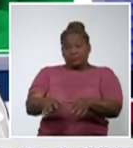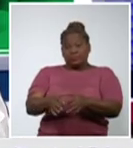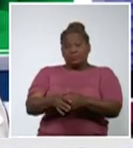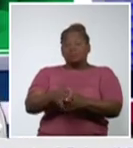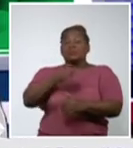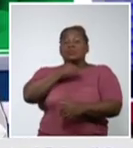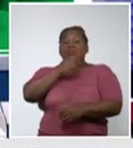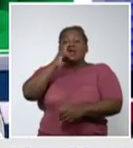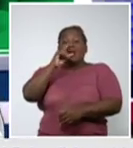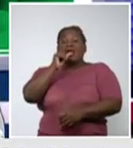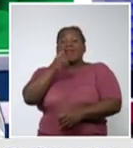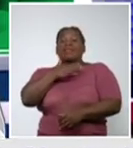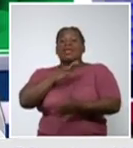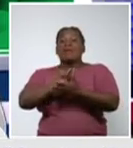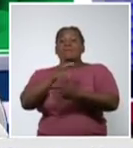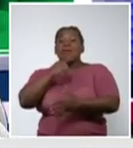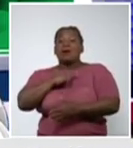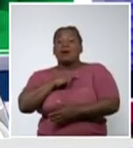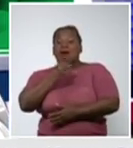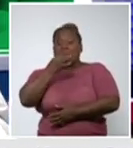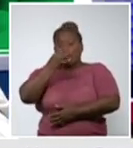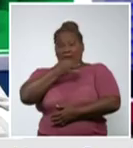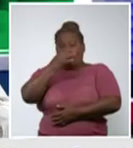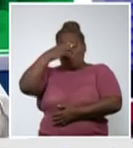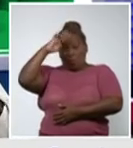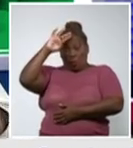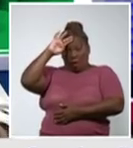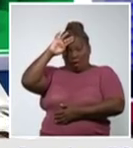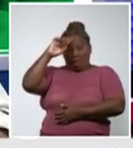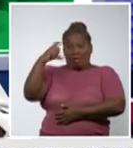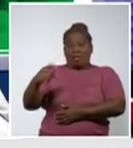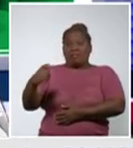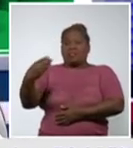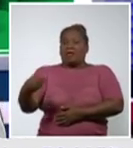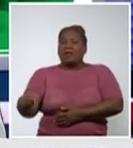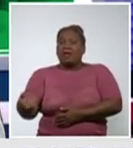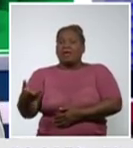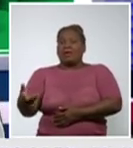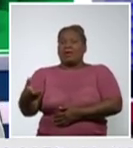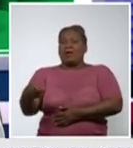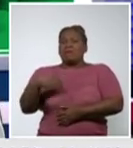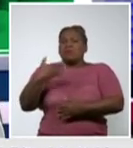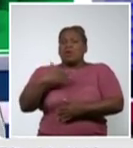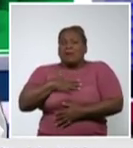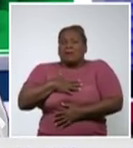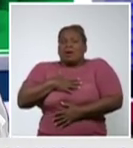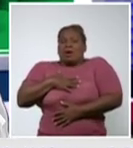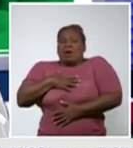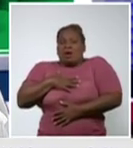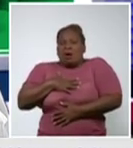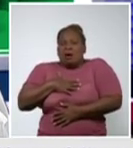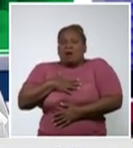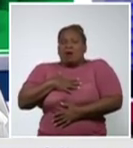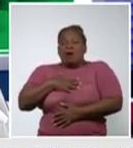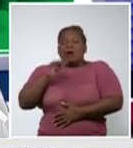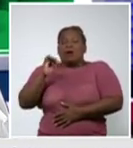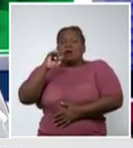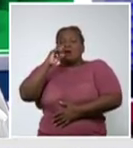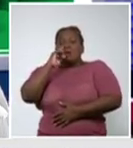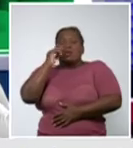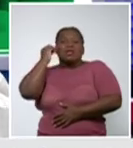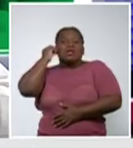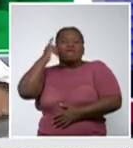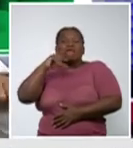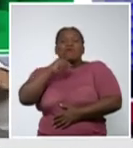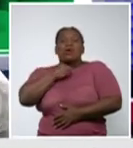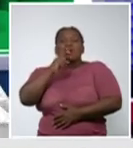Endemia, y he puesto de ejemplo en Cuba, la diarrea, las respiratorias de influenza y otras cosas más, son un comportamiento que